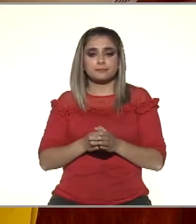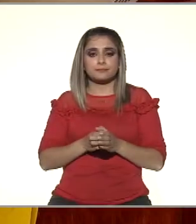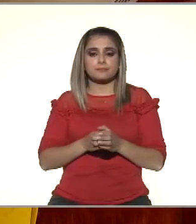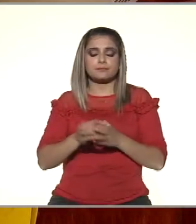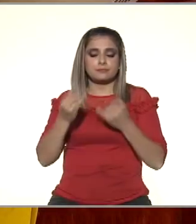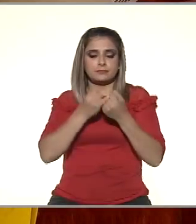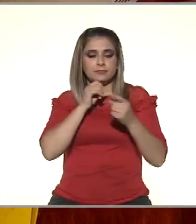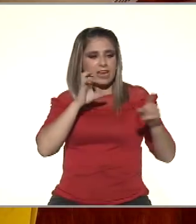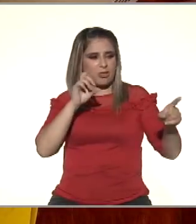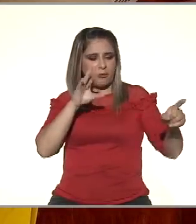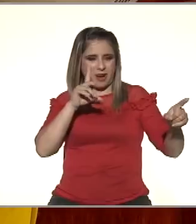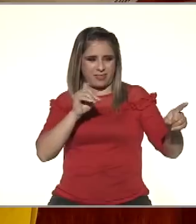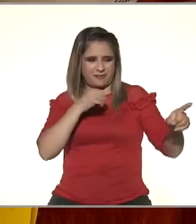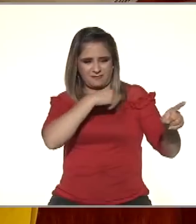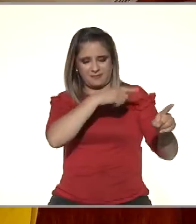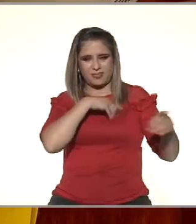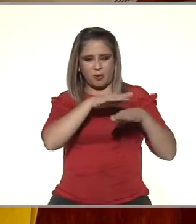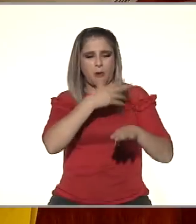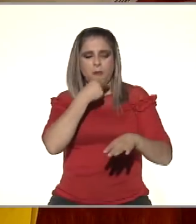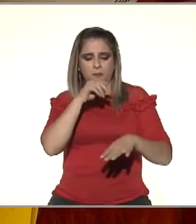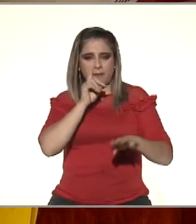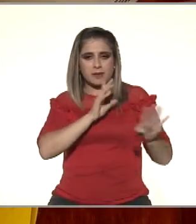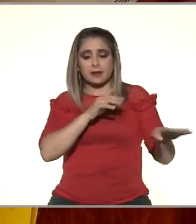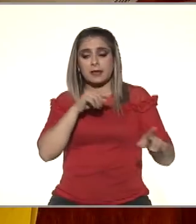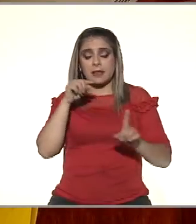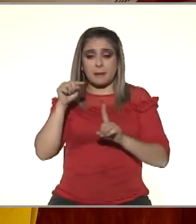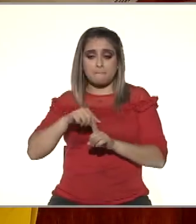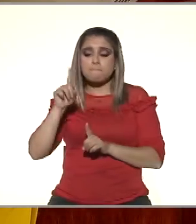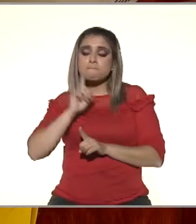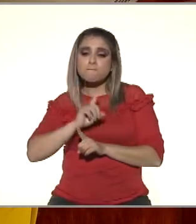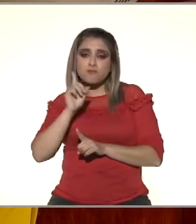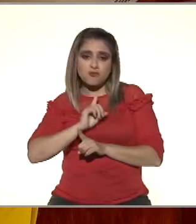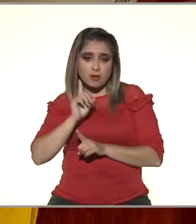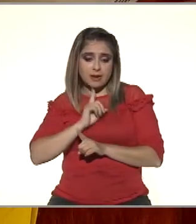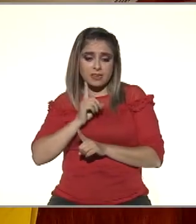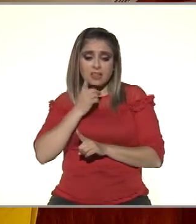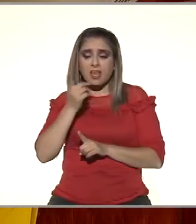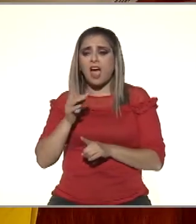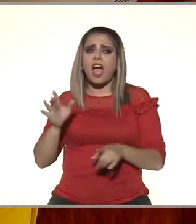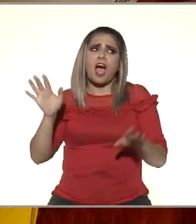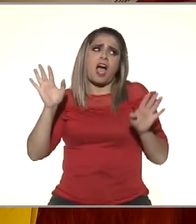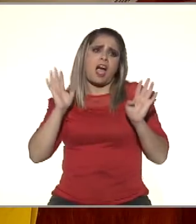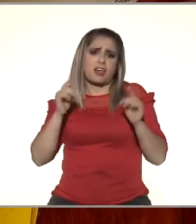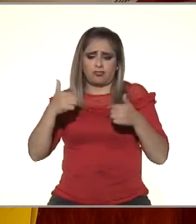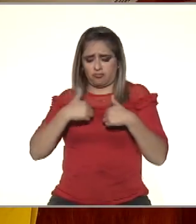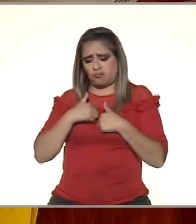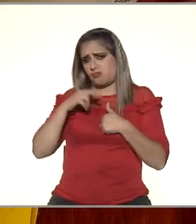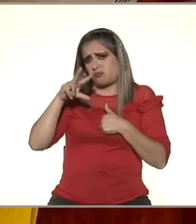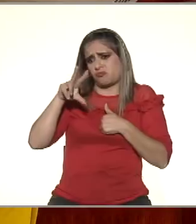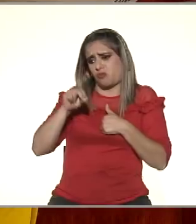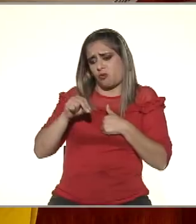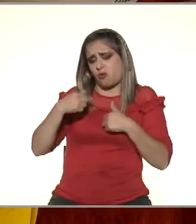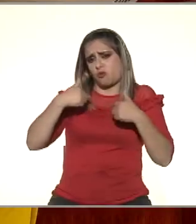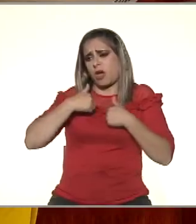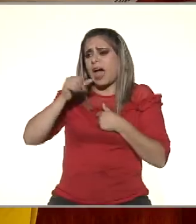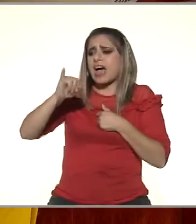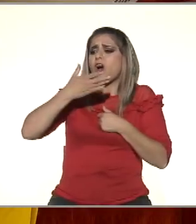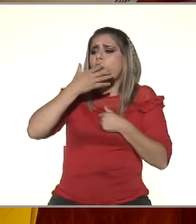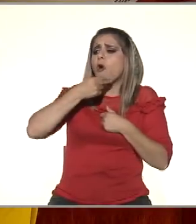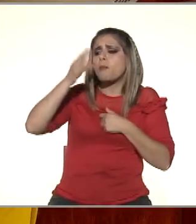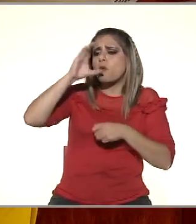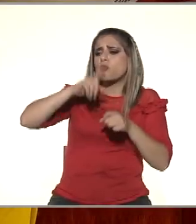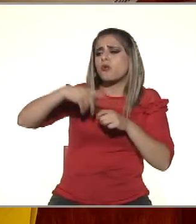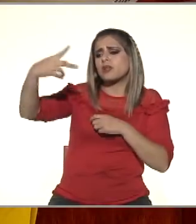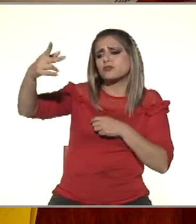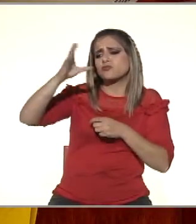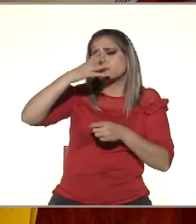poco con Eduardo en el tema de género, estas mujeres que dicen, entonces no tiene que ver conmigo porque así son los hombres, me